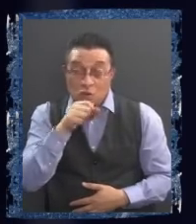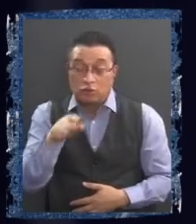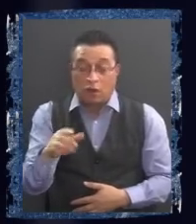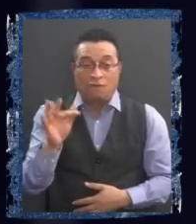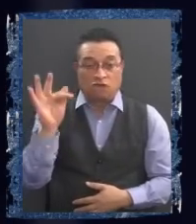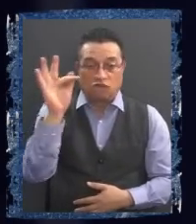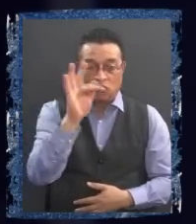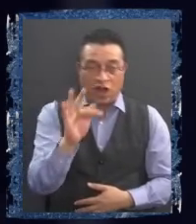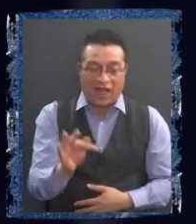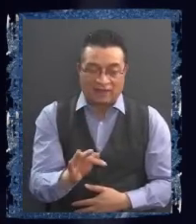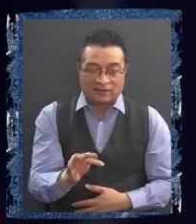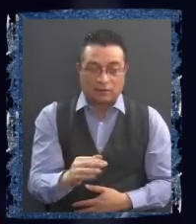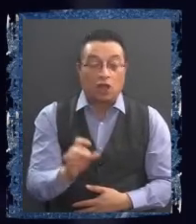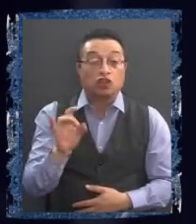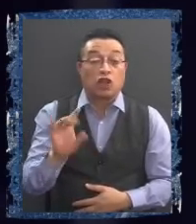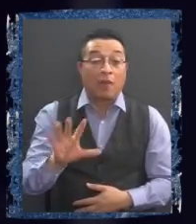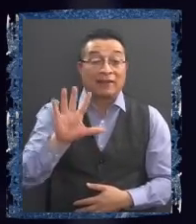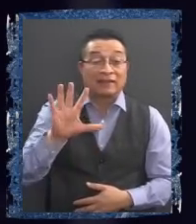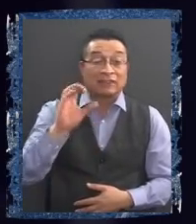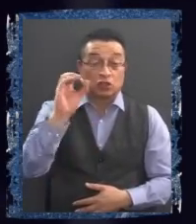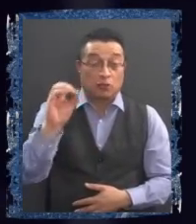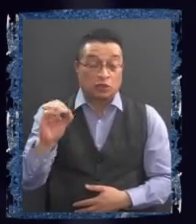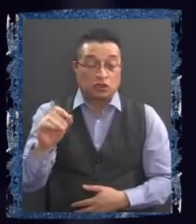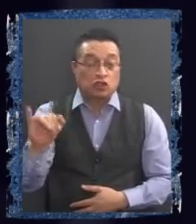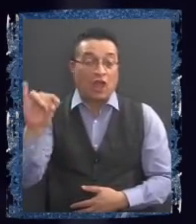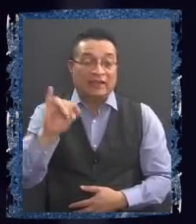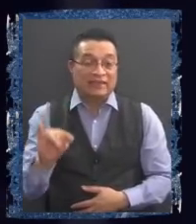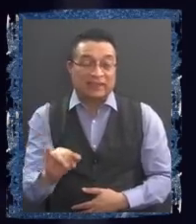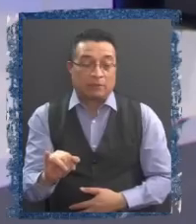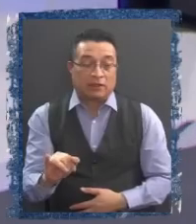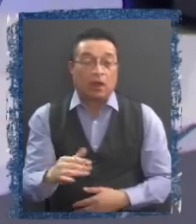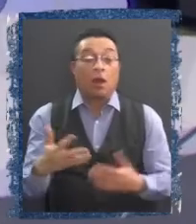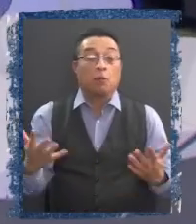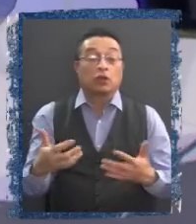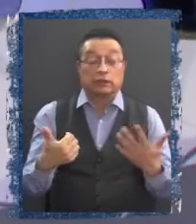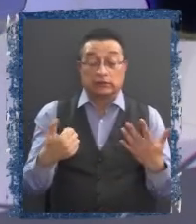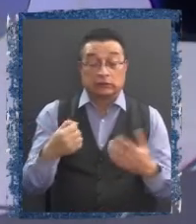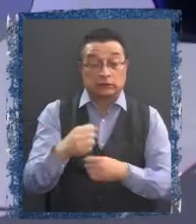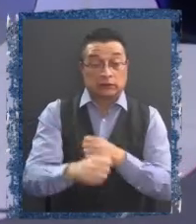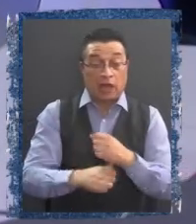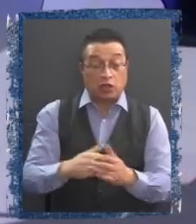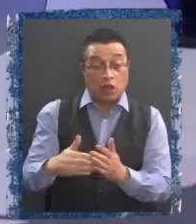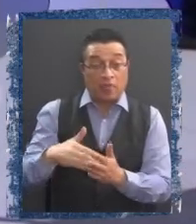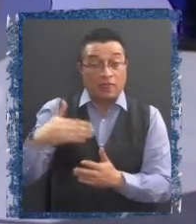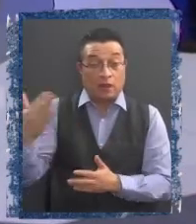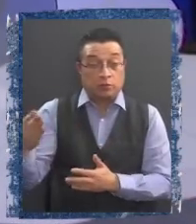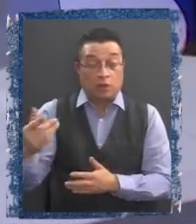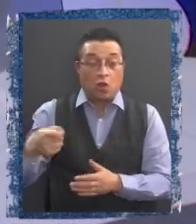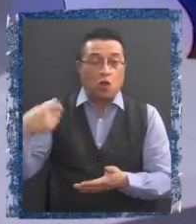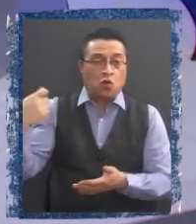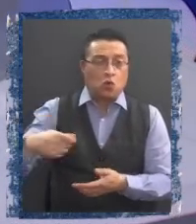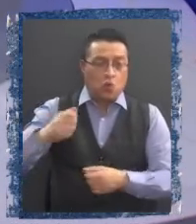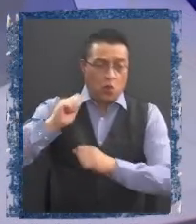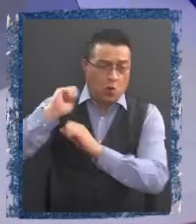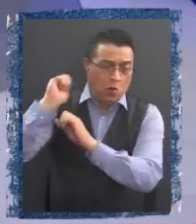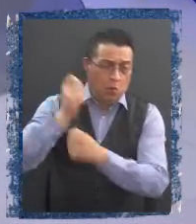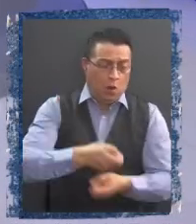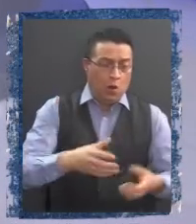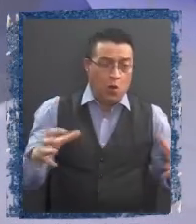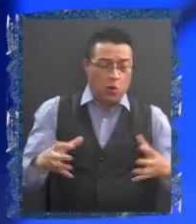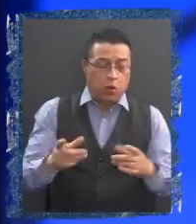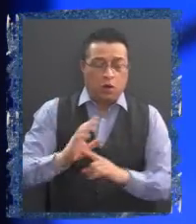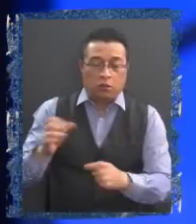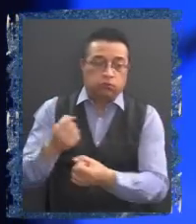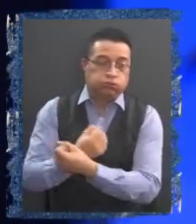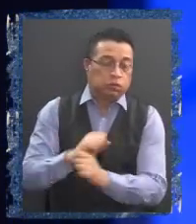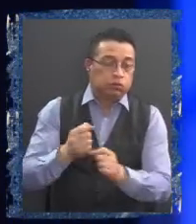FONASA. Solo un 5% en la ISAPRE, porque después de los 60 años la prima es tan alta que la mayoría tiene que irse al sistema